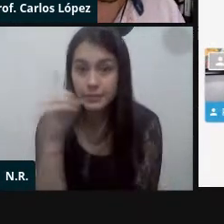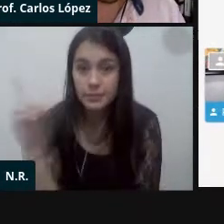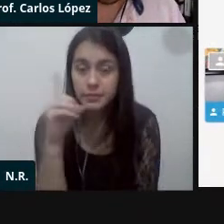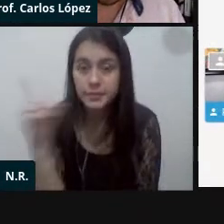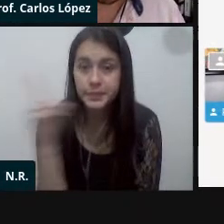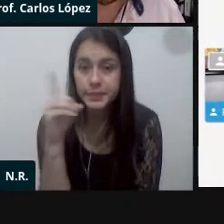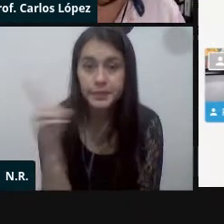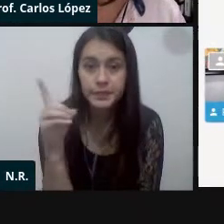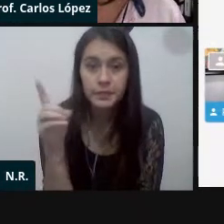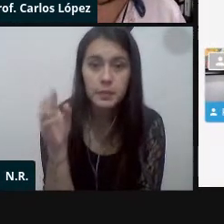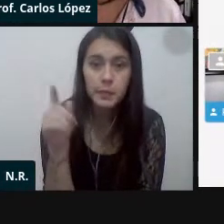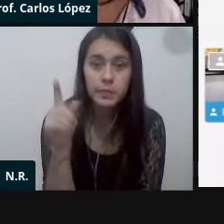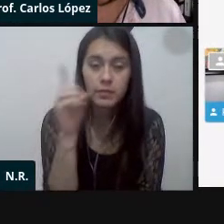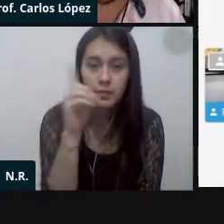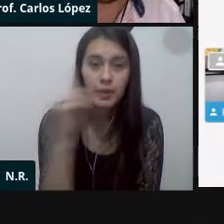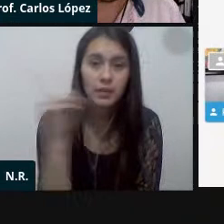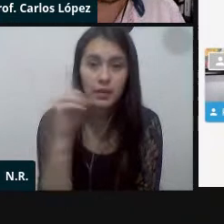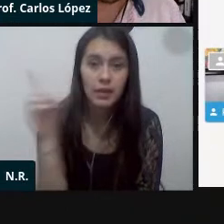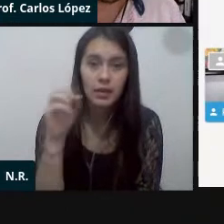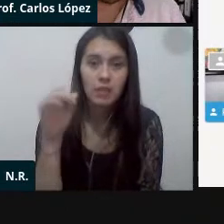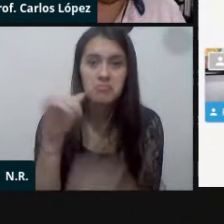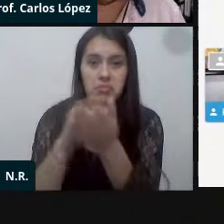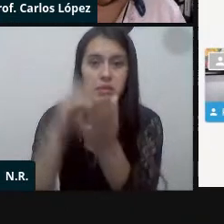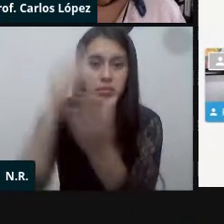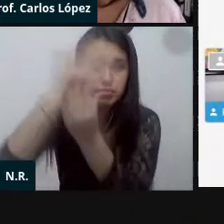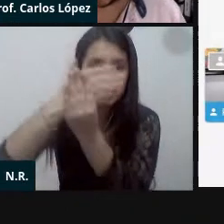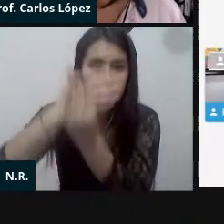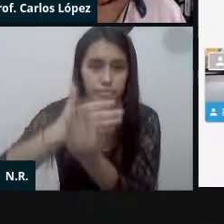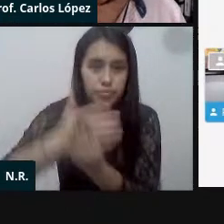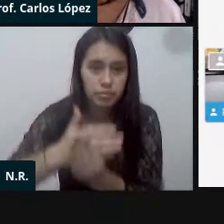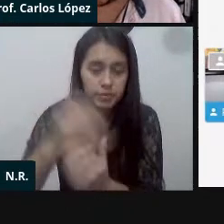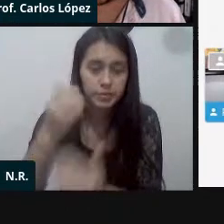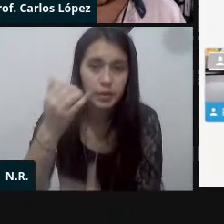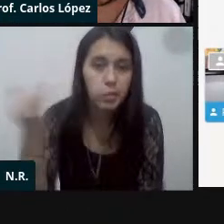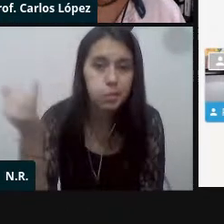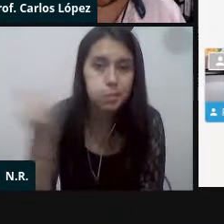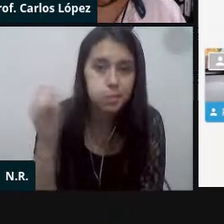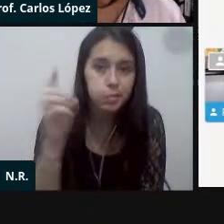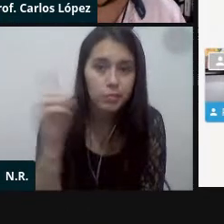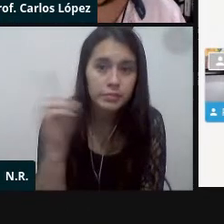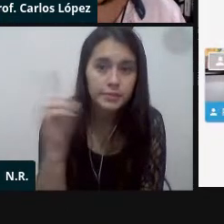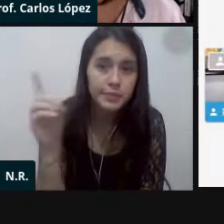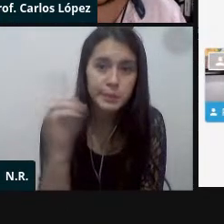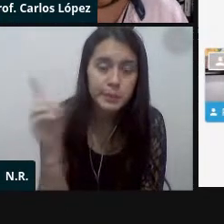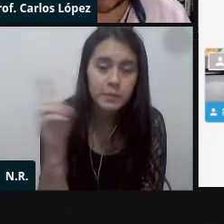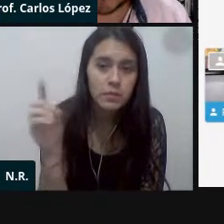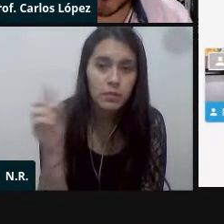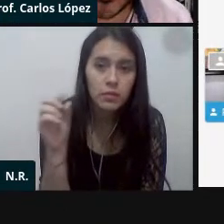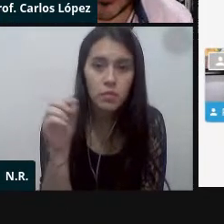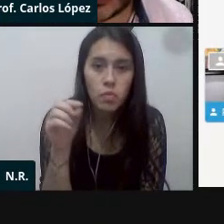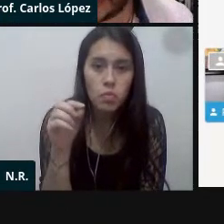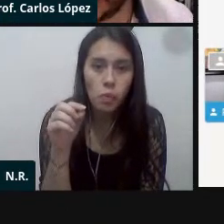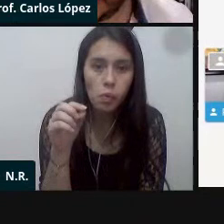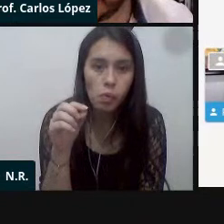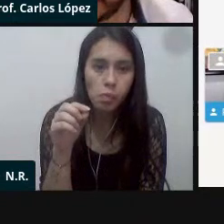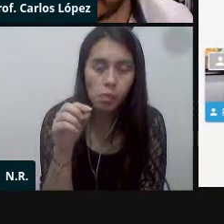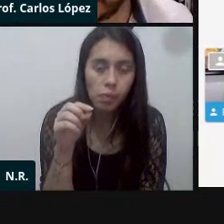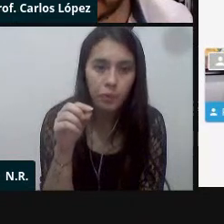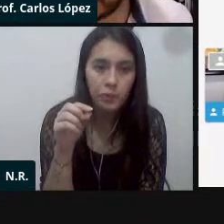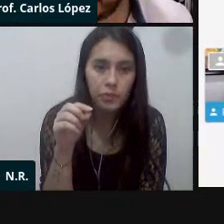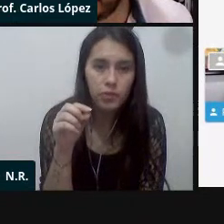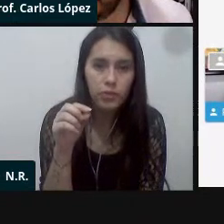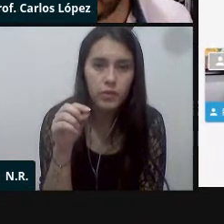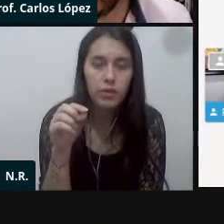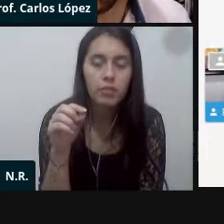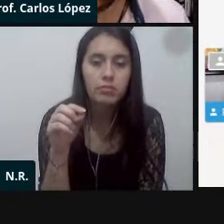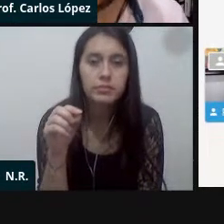tenemos los banners, ¿cierto? ¿Lo están viendo aquí a la derecha los banners? Sí, pero no me deja interactuar,